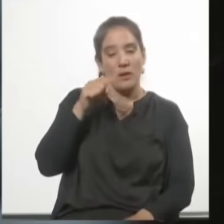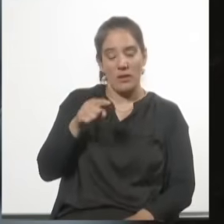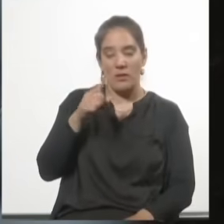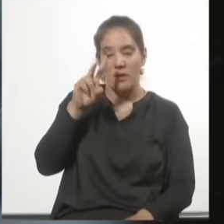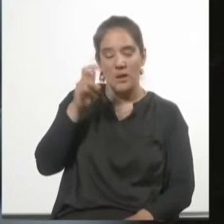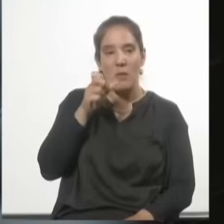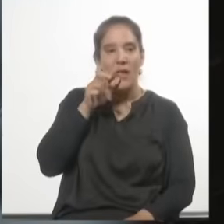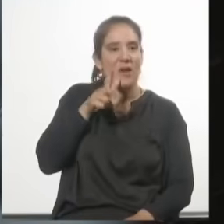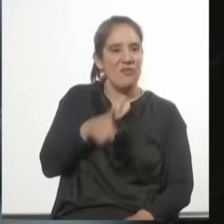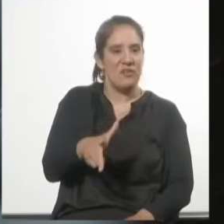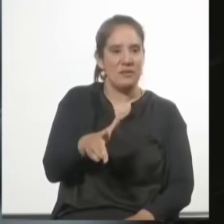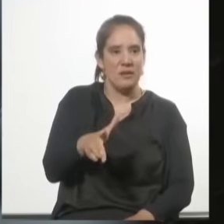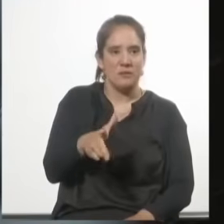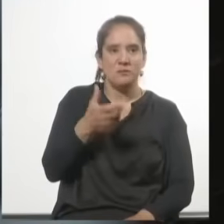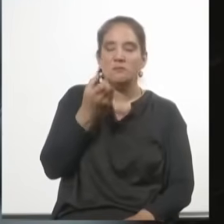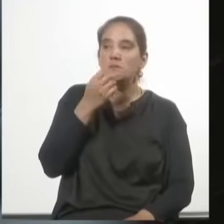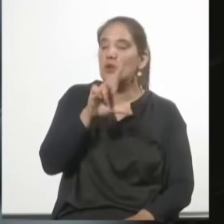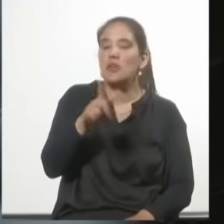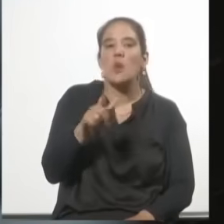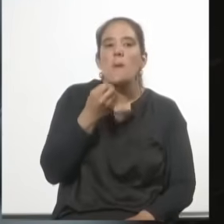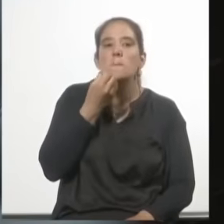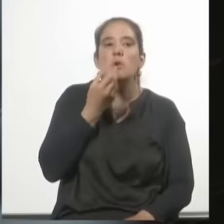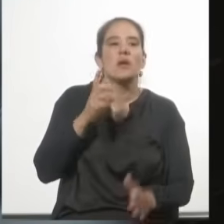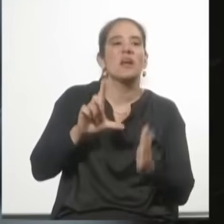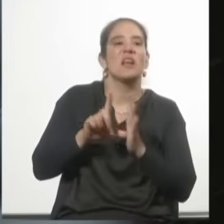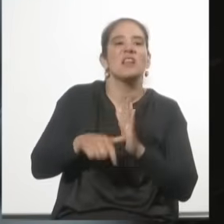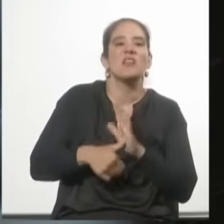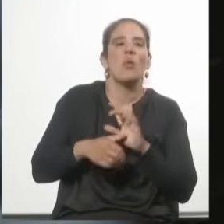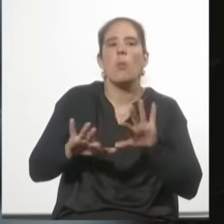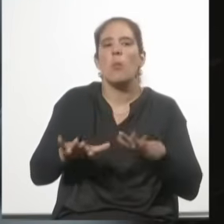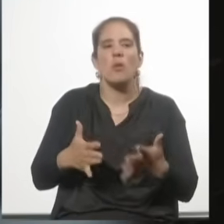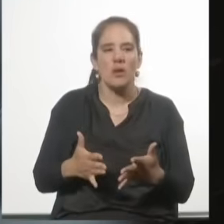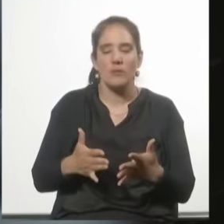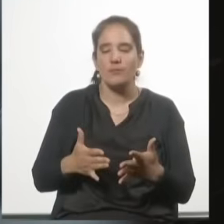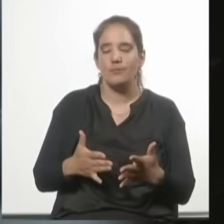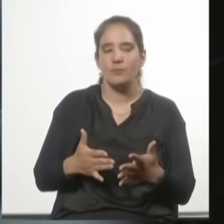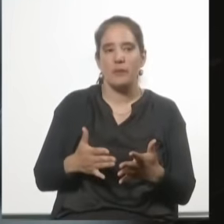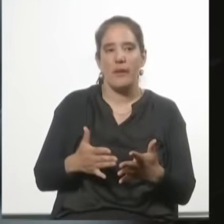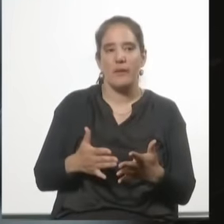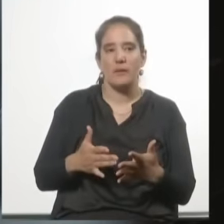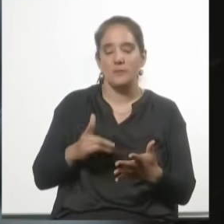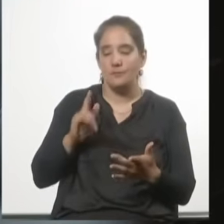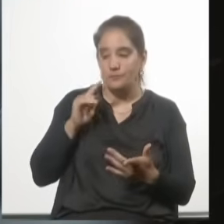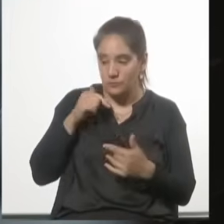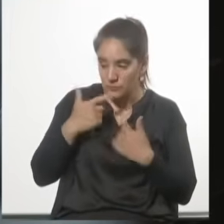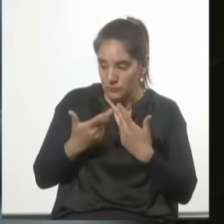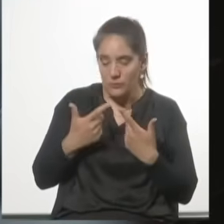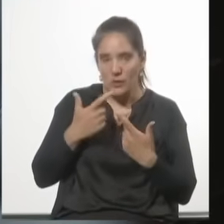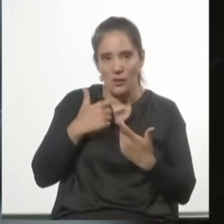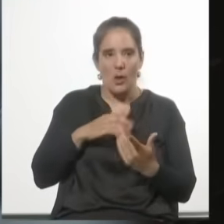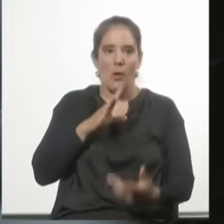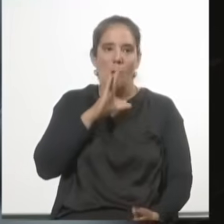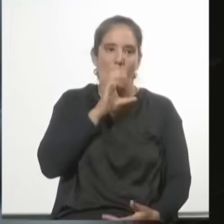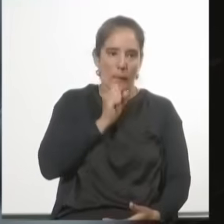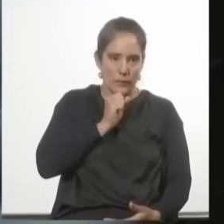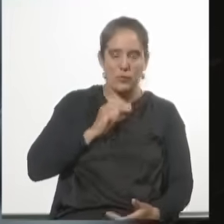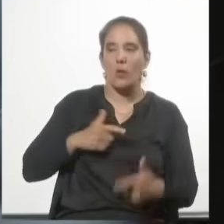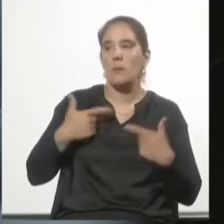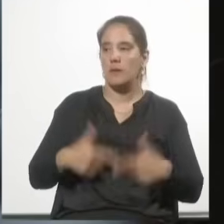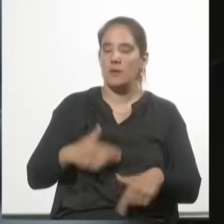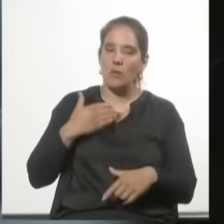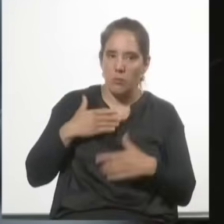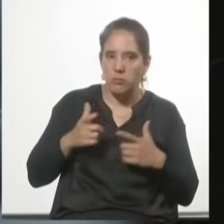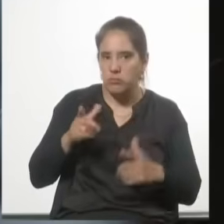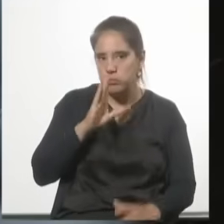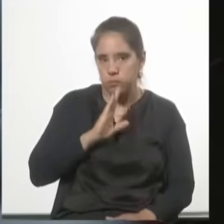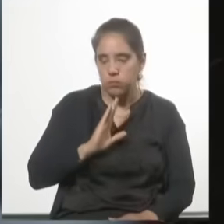cuanto al injustificable retraso de la empresa, complacientemente tolerado por las autoridades del Ministerio,